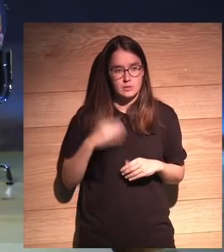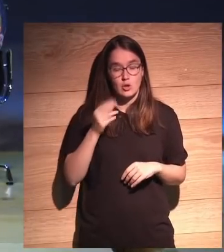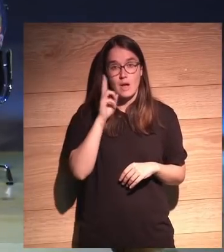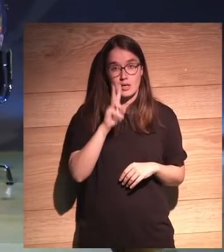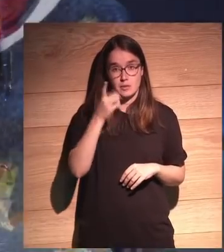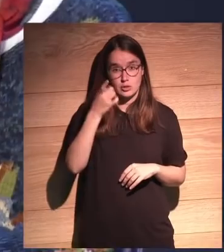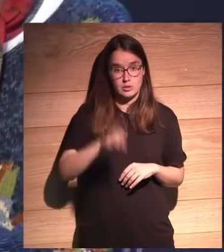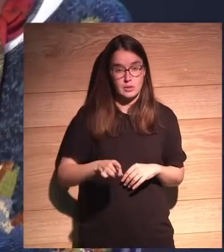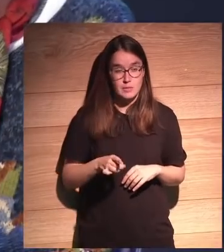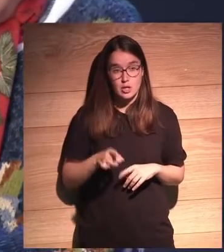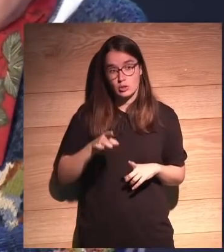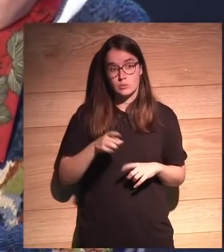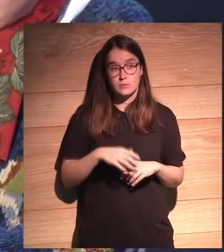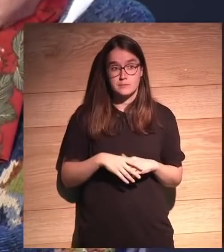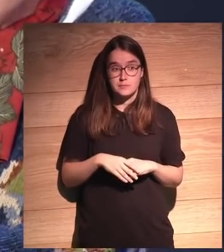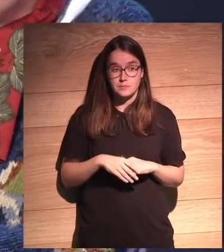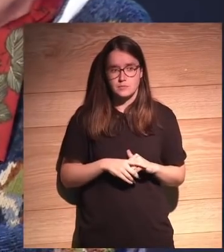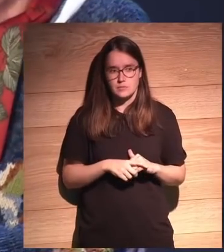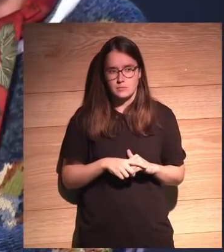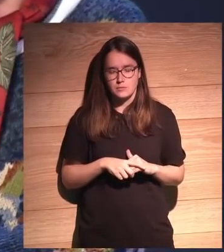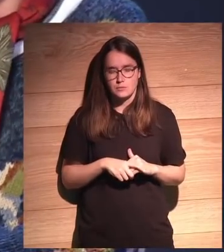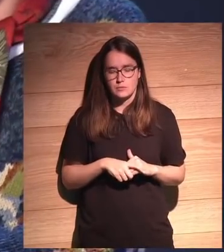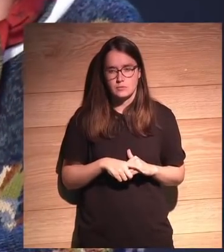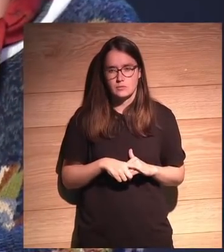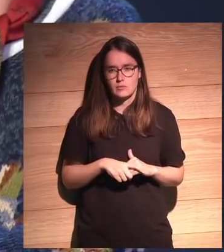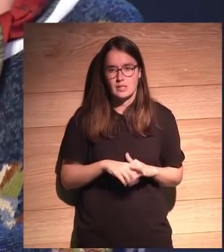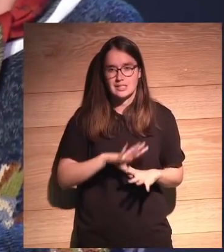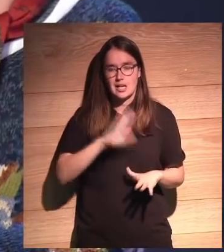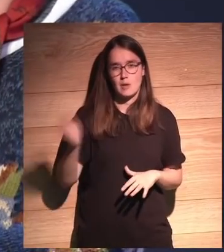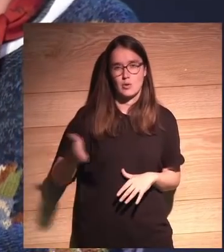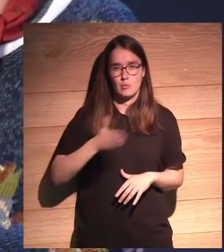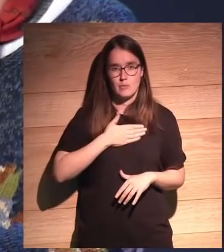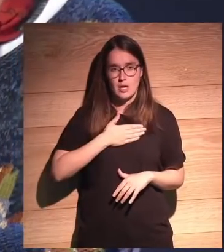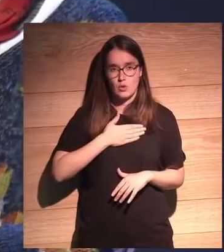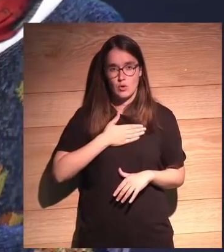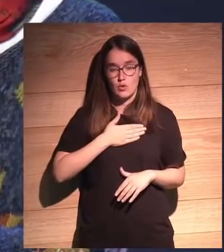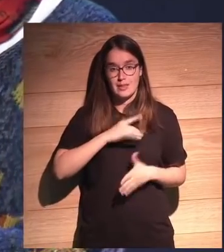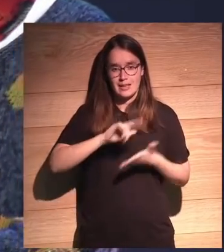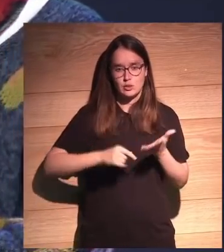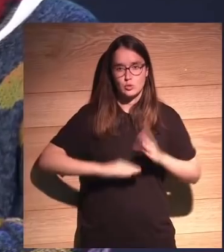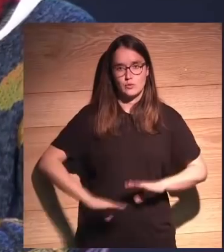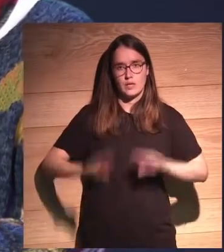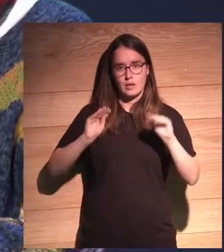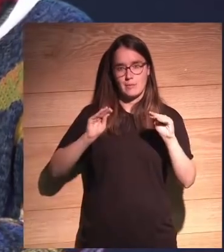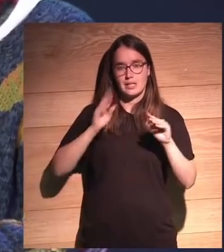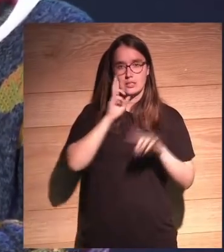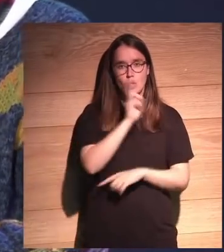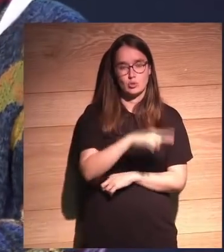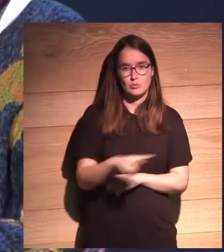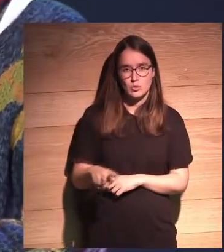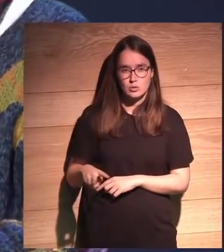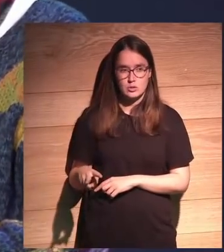visto también. No solo que se hayan apropiado de sus firmas en los